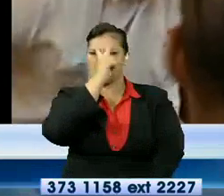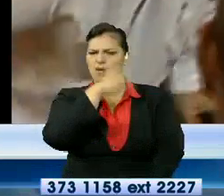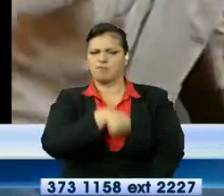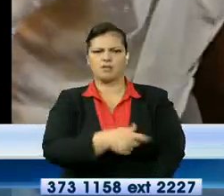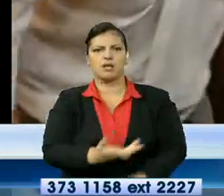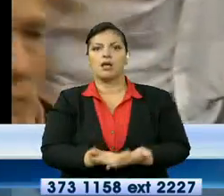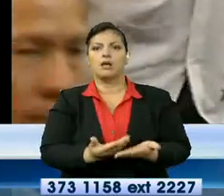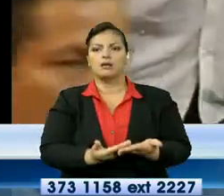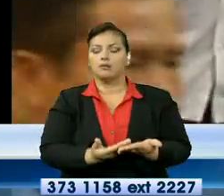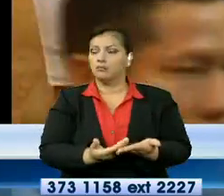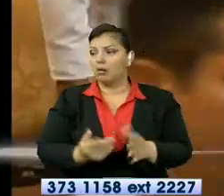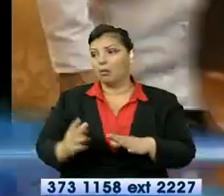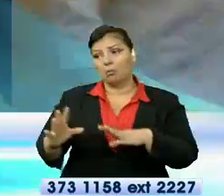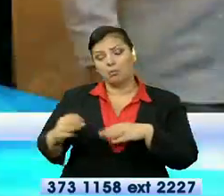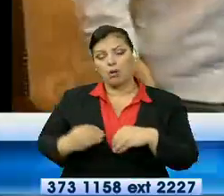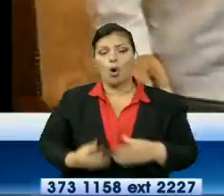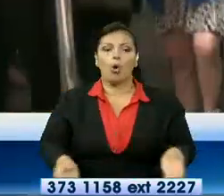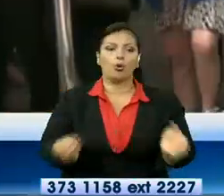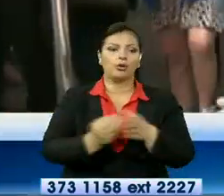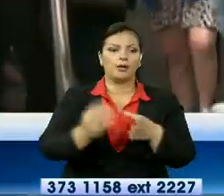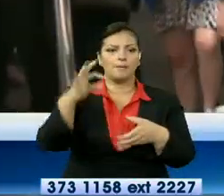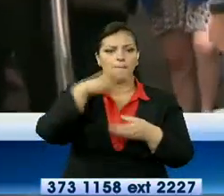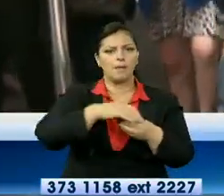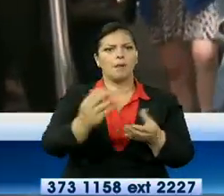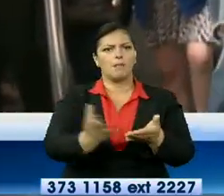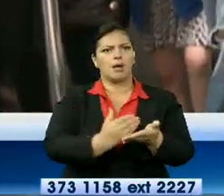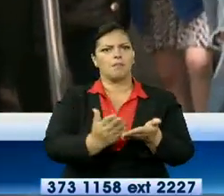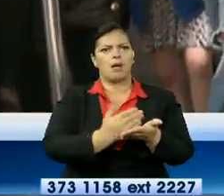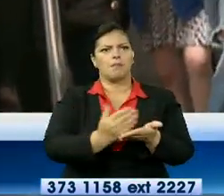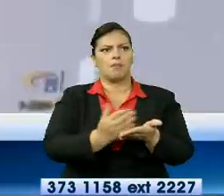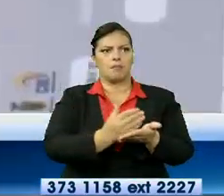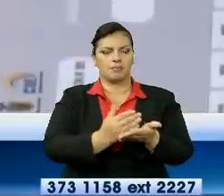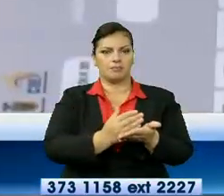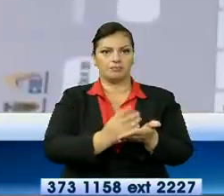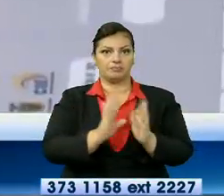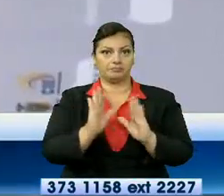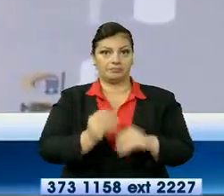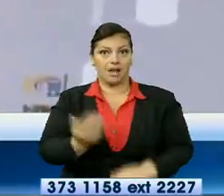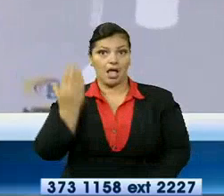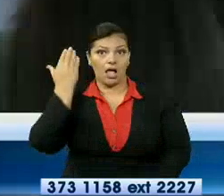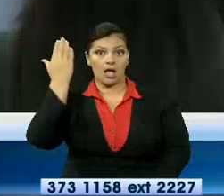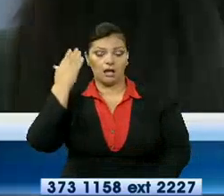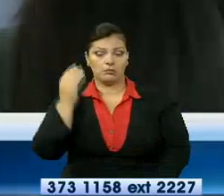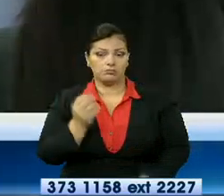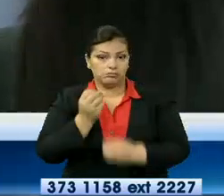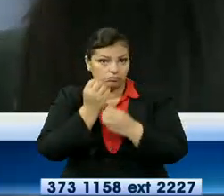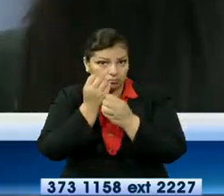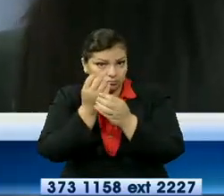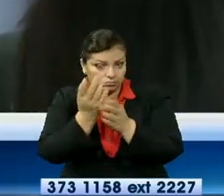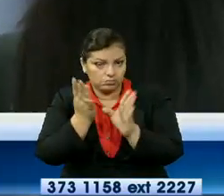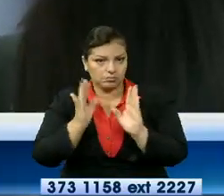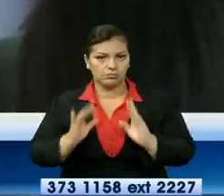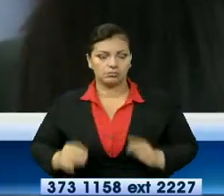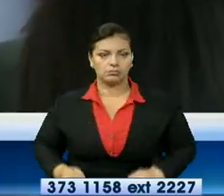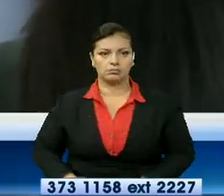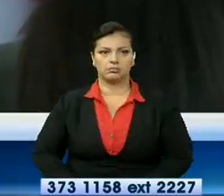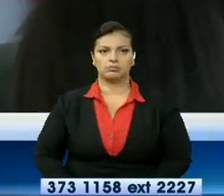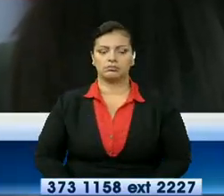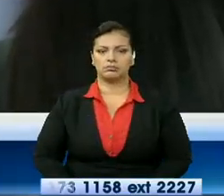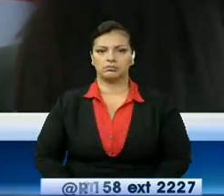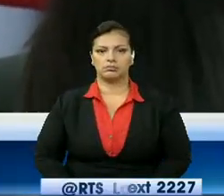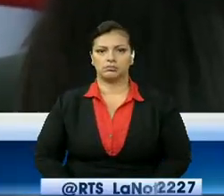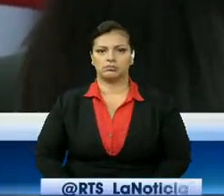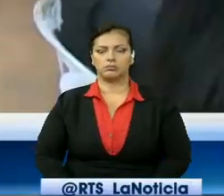primera posición que tuvo. Pero desde su percepción se podría haber tomado en cuenta otras alternativas.